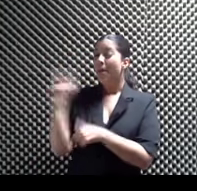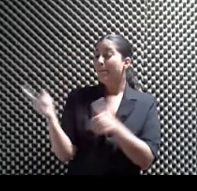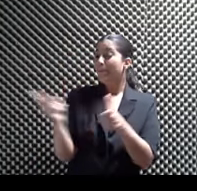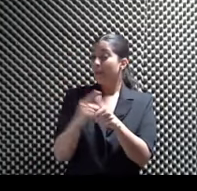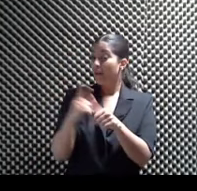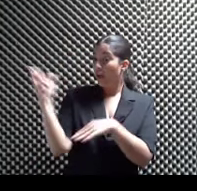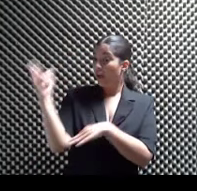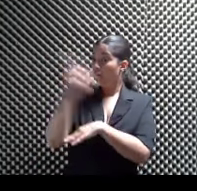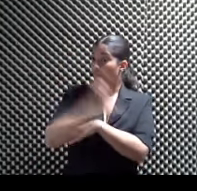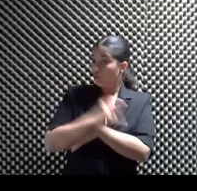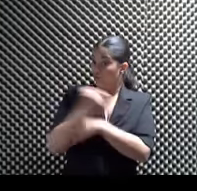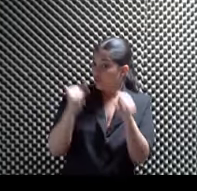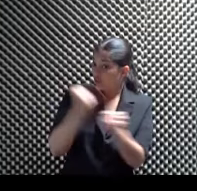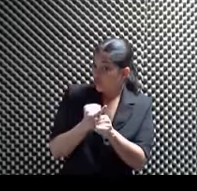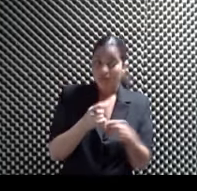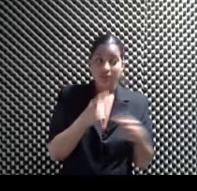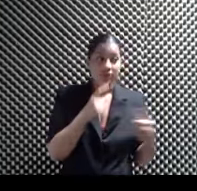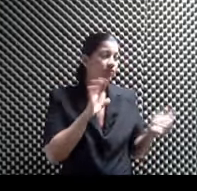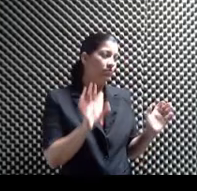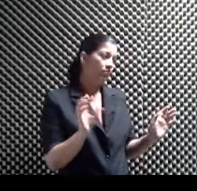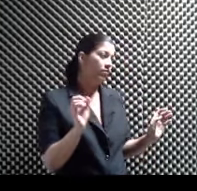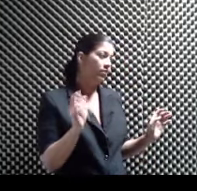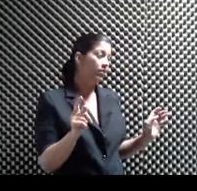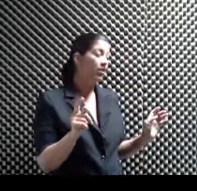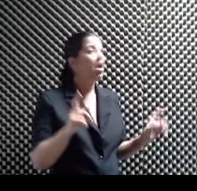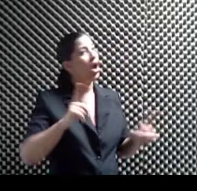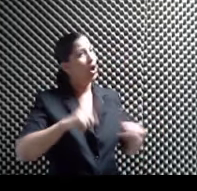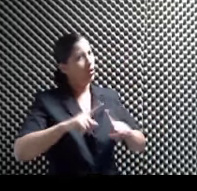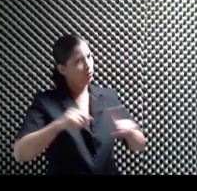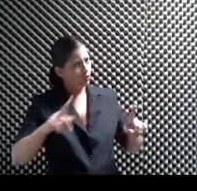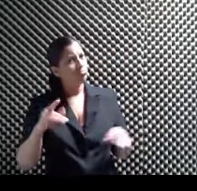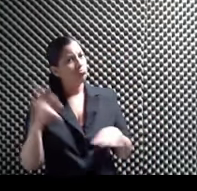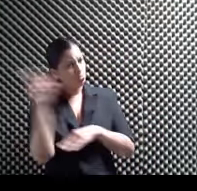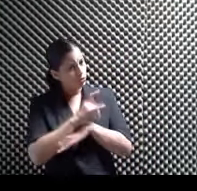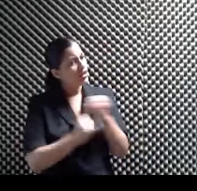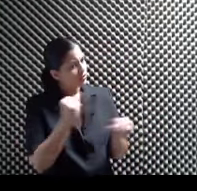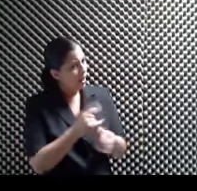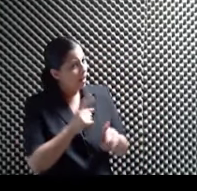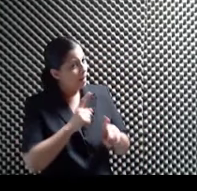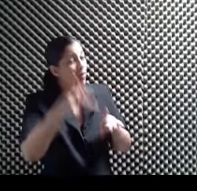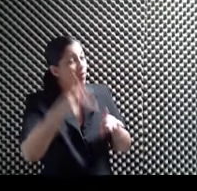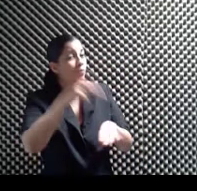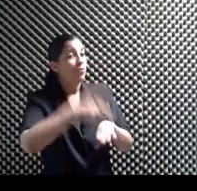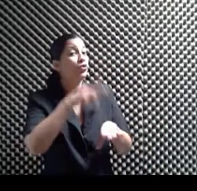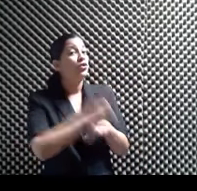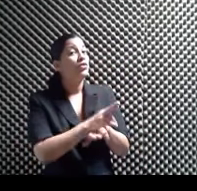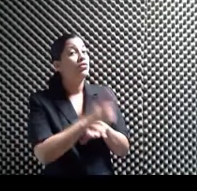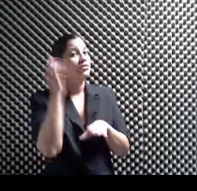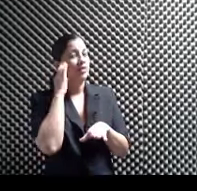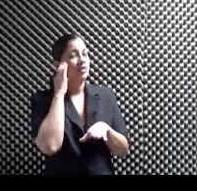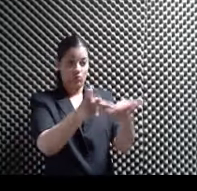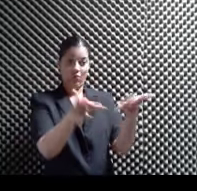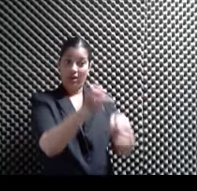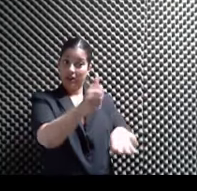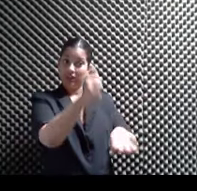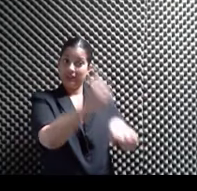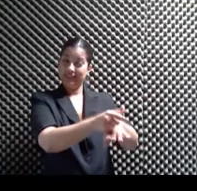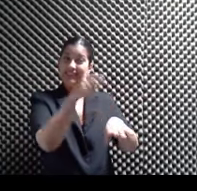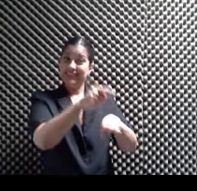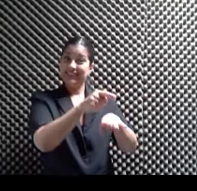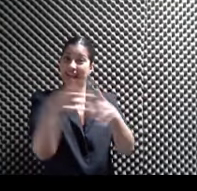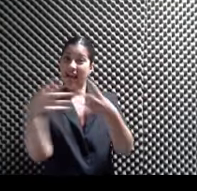Funcionar O Bueno Era Bueno Había Aeropuertos Internacionales Lo Que Si Que Puerto Rico Por Su Posición Estratégica Es El Eslabón De las Américas